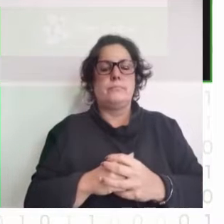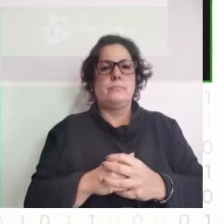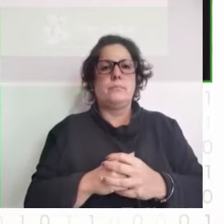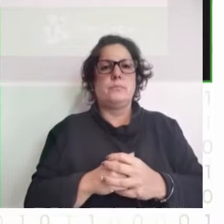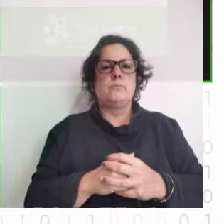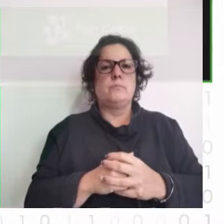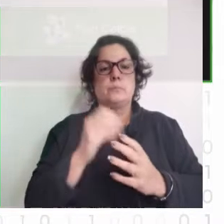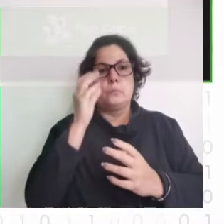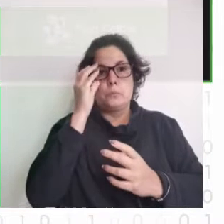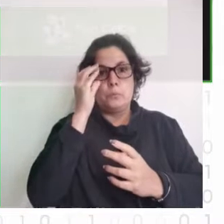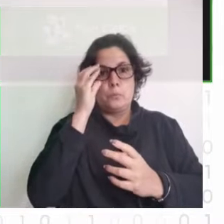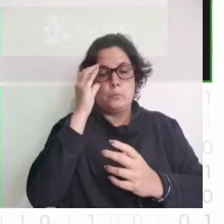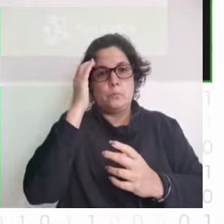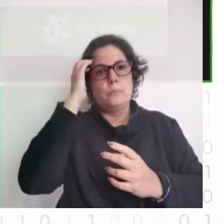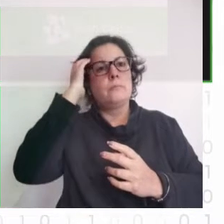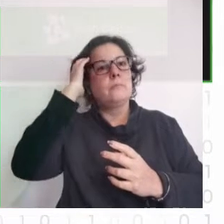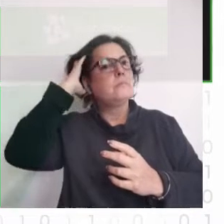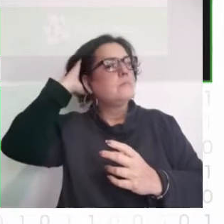Si la tecnología no me falla.